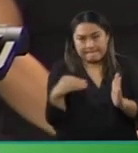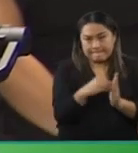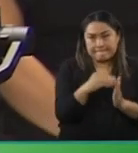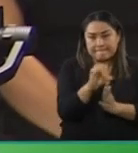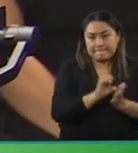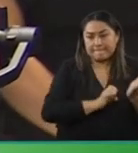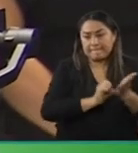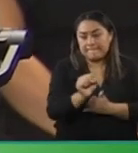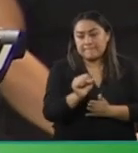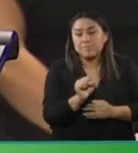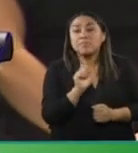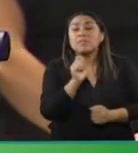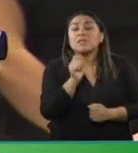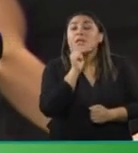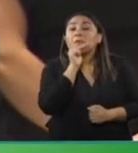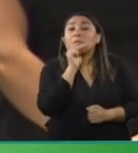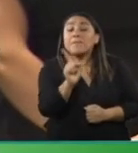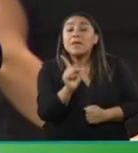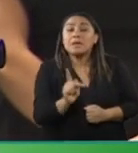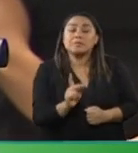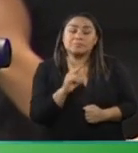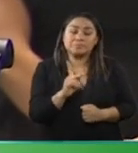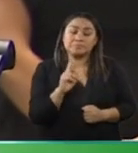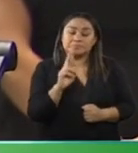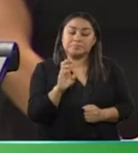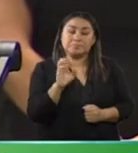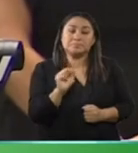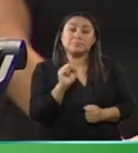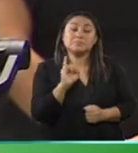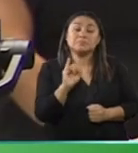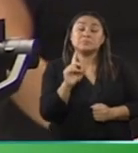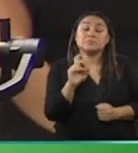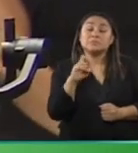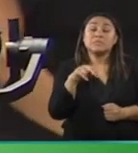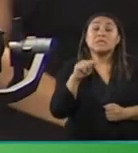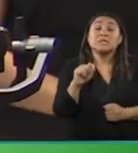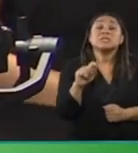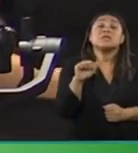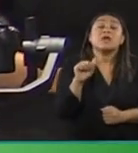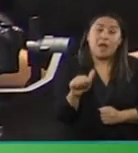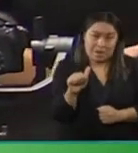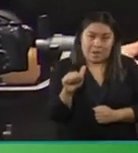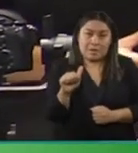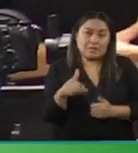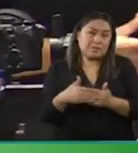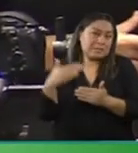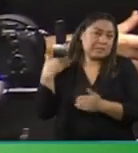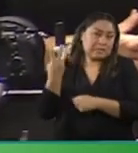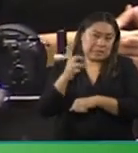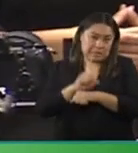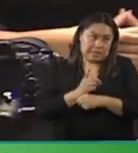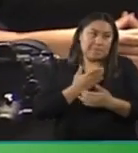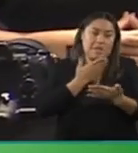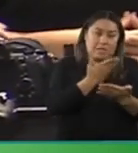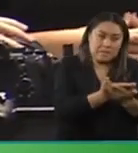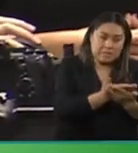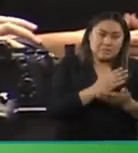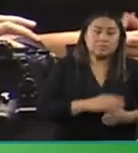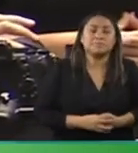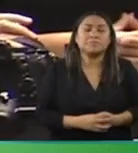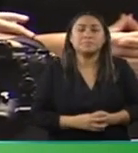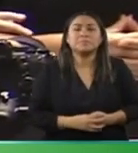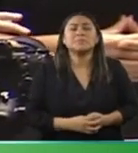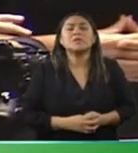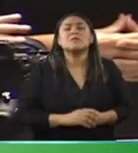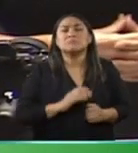Constitución la palabra presidenta, presidenta que presentamos hace 3 días